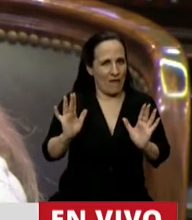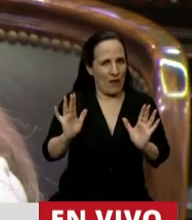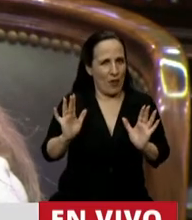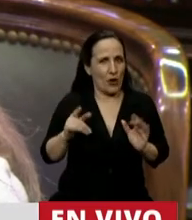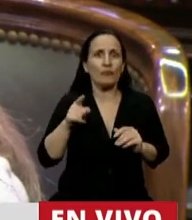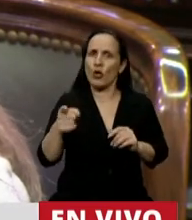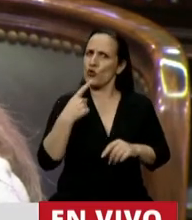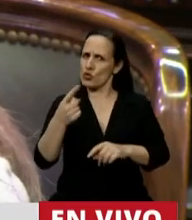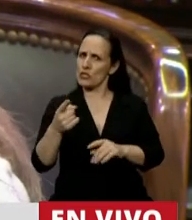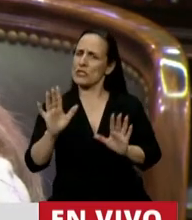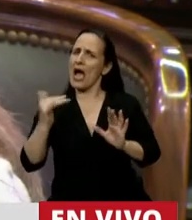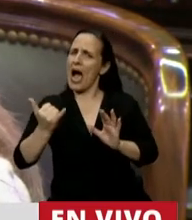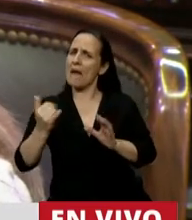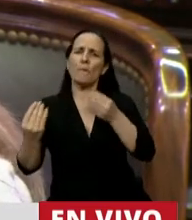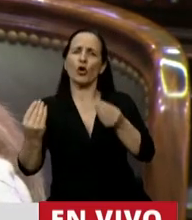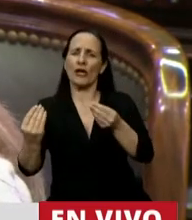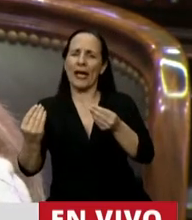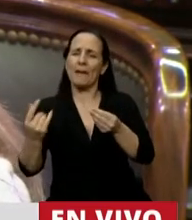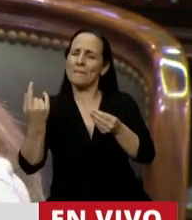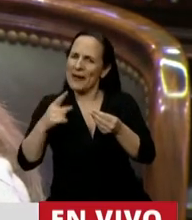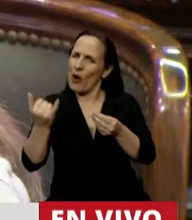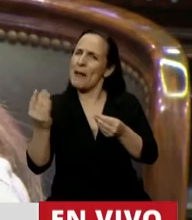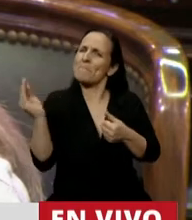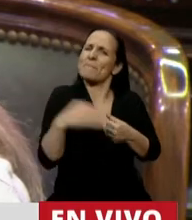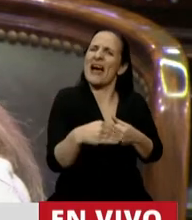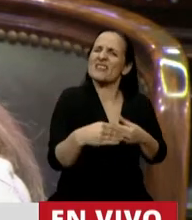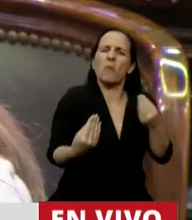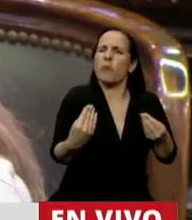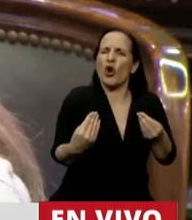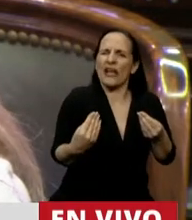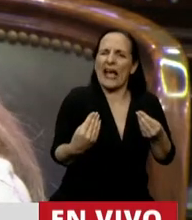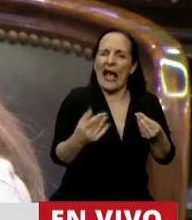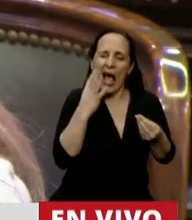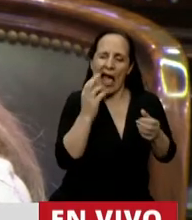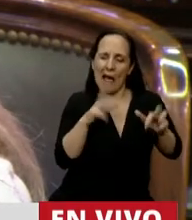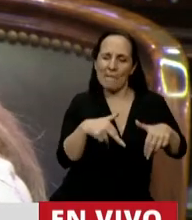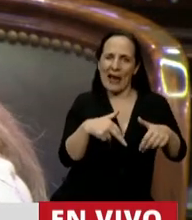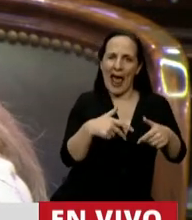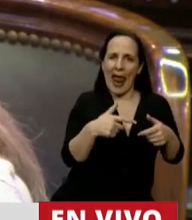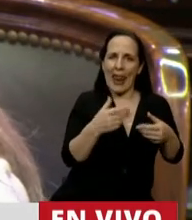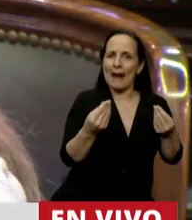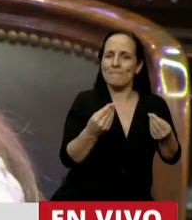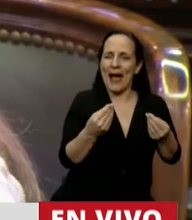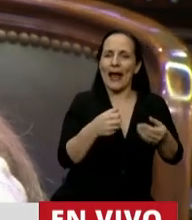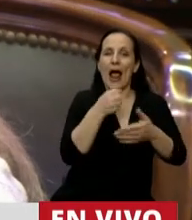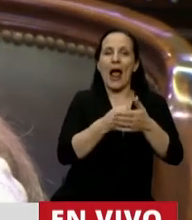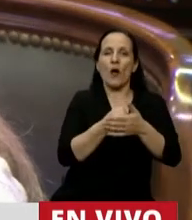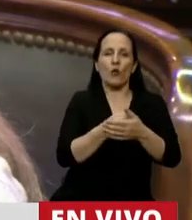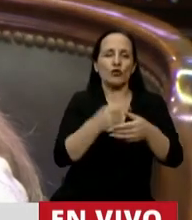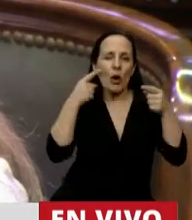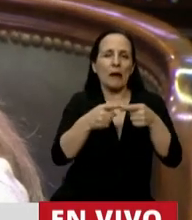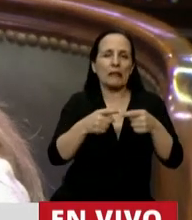de las motivaciones, porque hay otra que es estratégica y que tiene que ver con una concepción conspirativa de la lucha por el